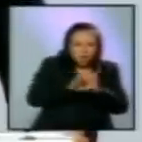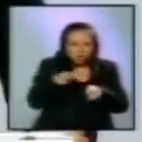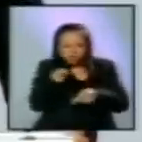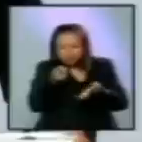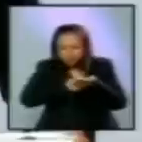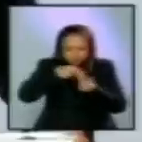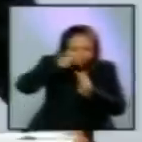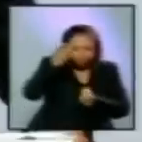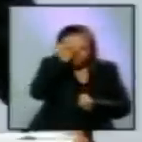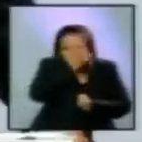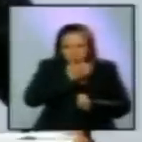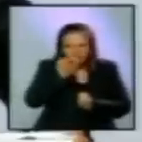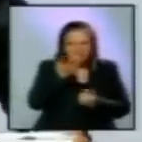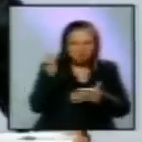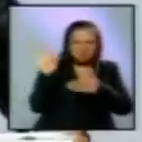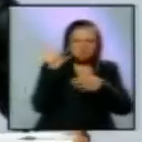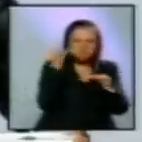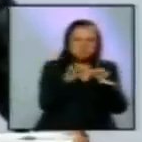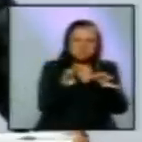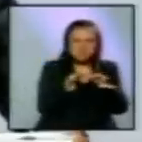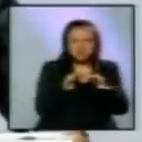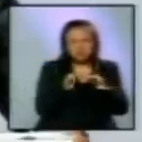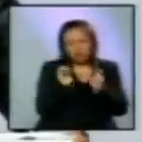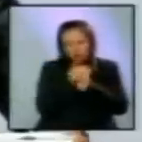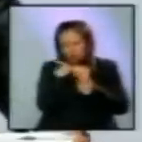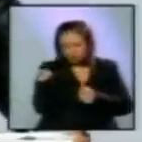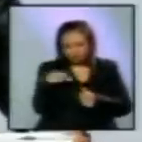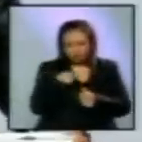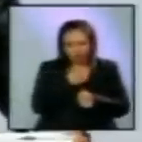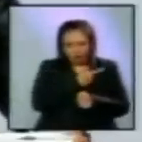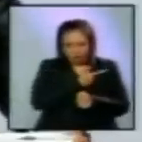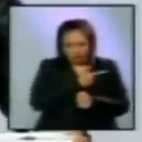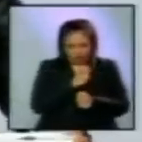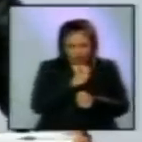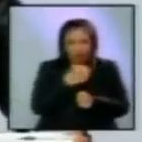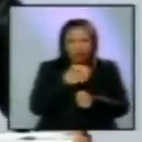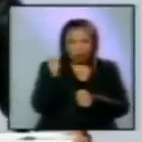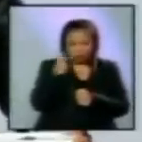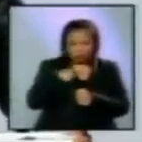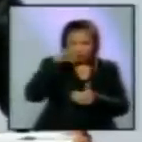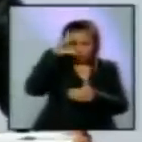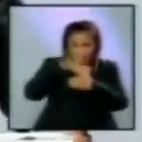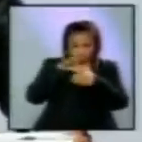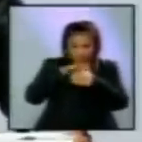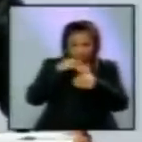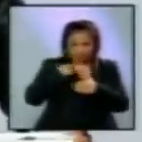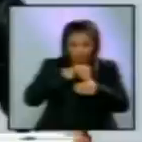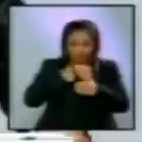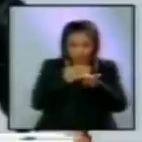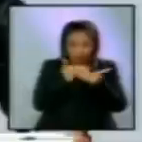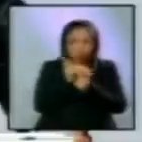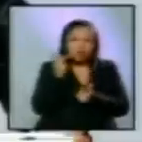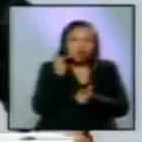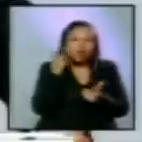compromisos y de tal suerte que en algo que sé que a usted no le gusta, el día de la elección mi partido ganó con el 65%